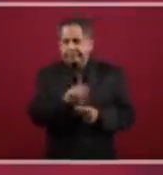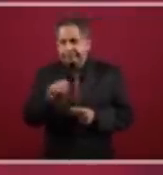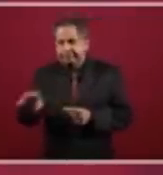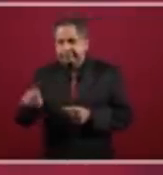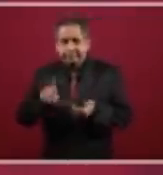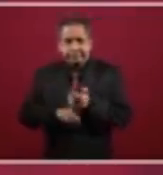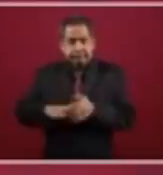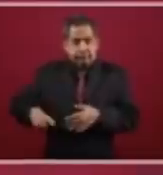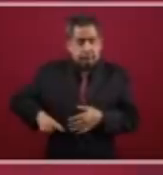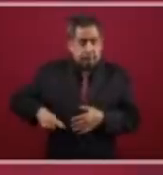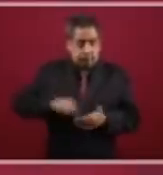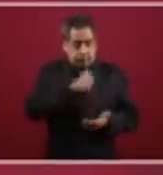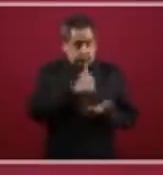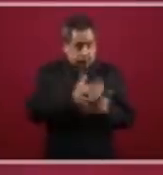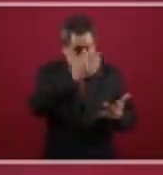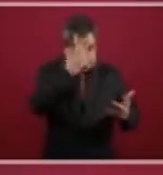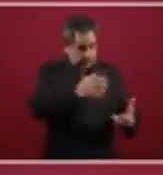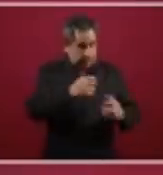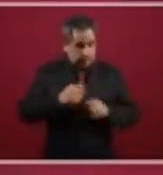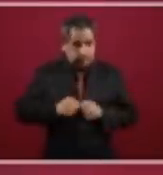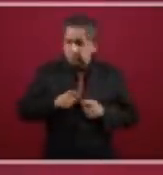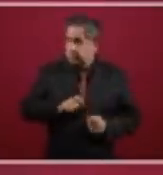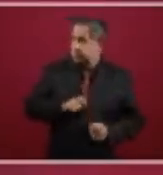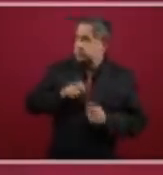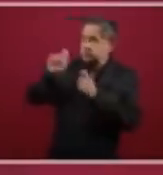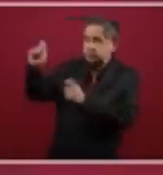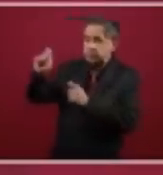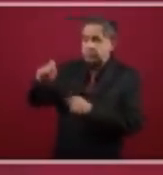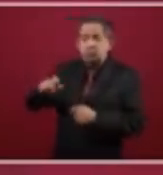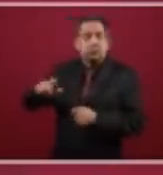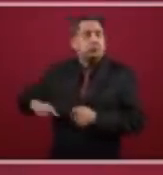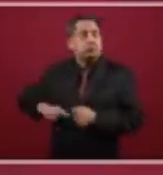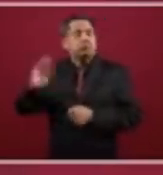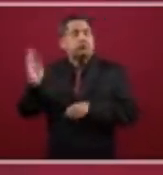del gobierno de la ciudad al gobierno federal.